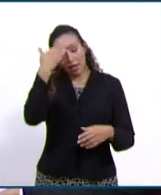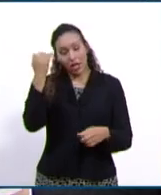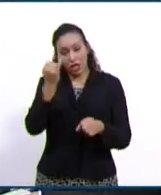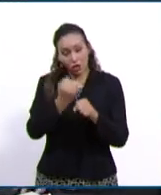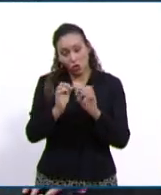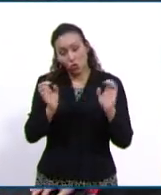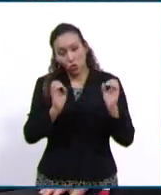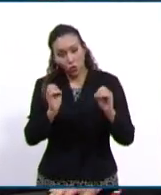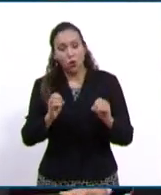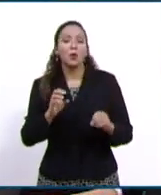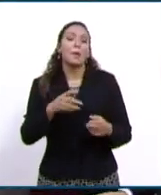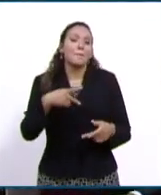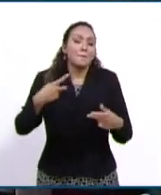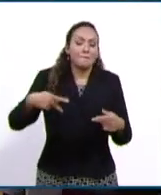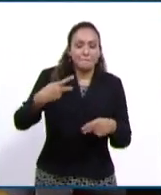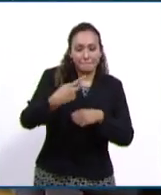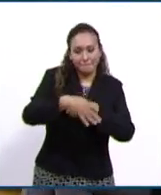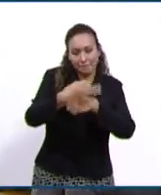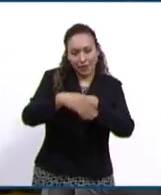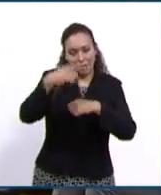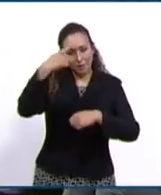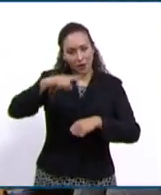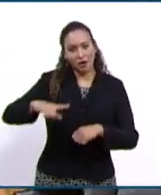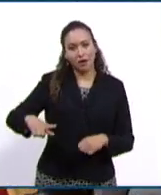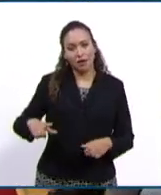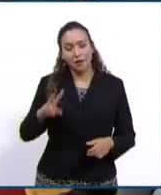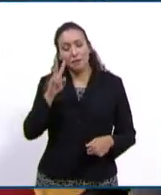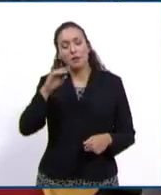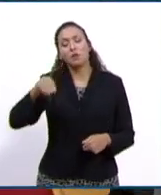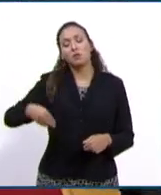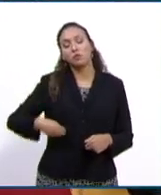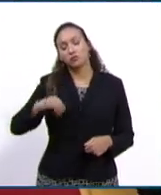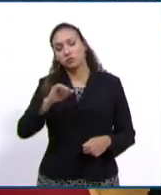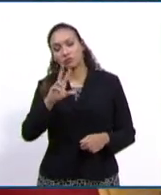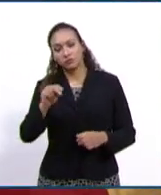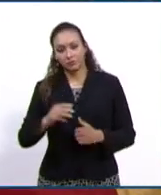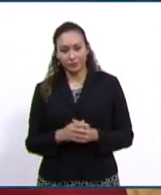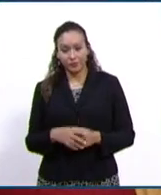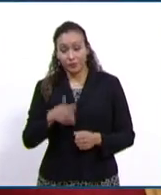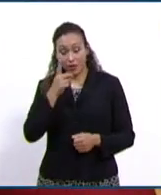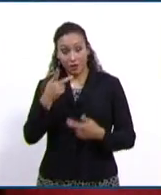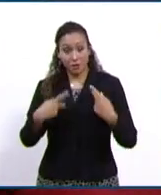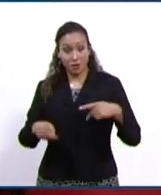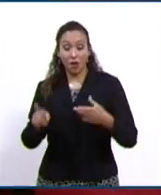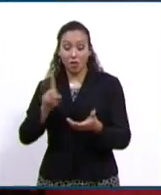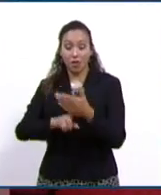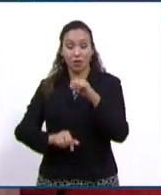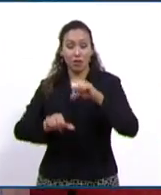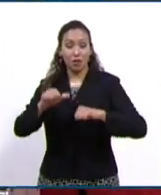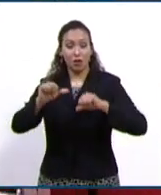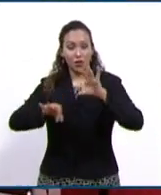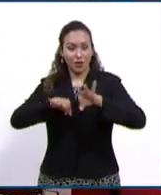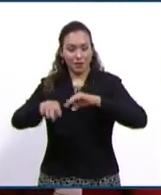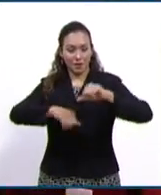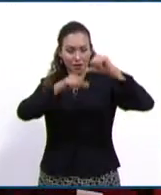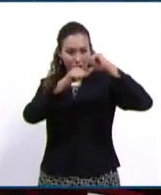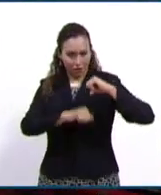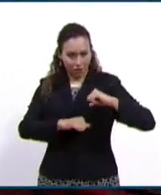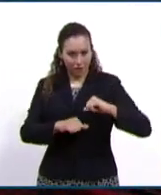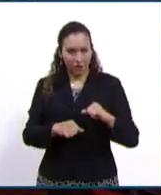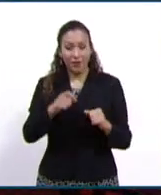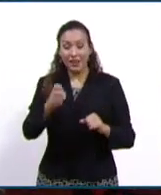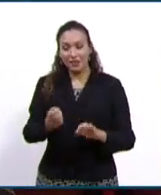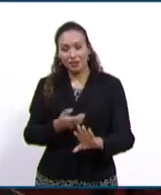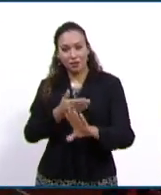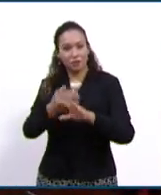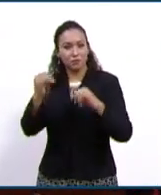culpables. Subrayó que la lealtad de servidoras y servidores públicos del Poder Judicial no debe ser hacia personas o